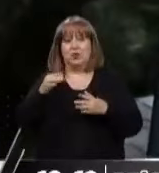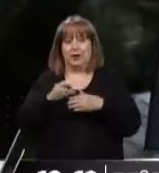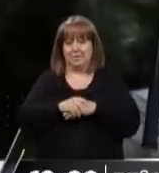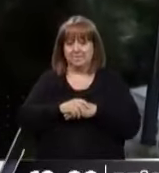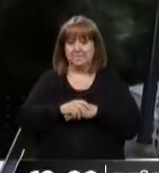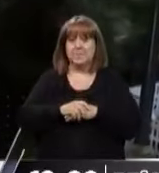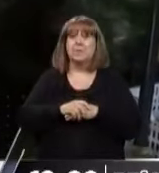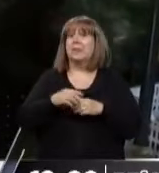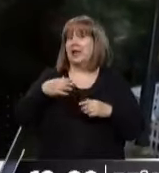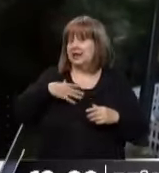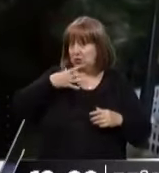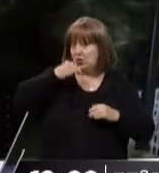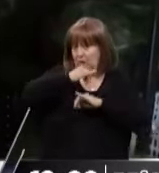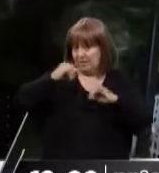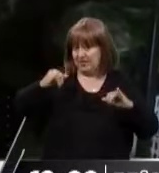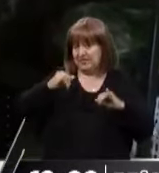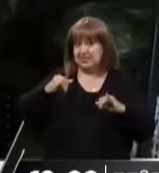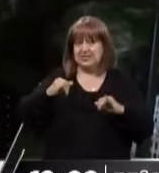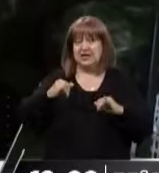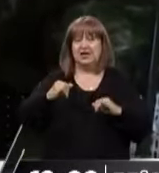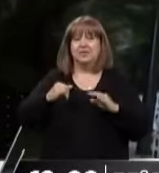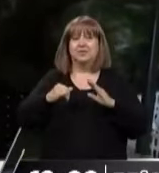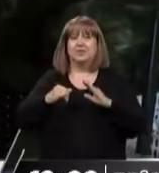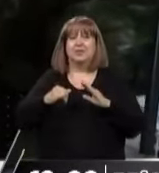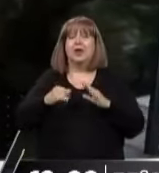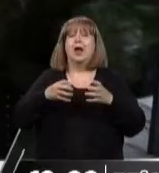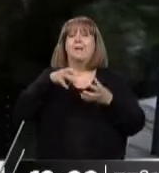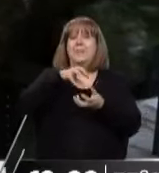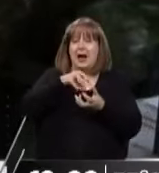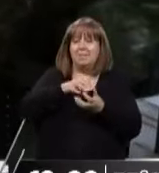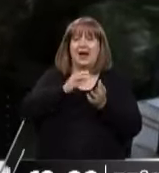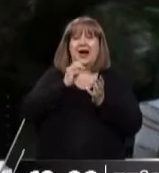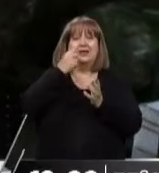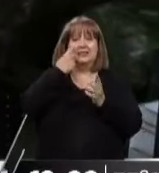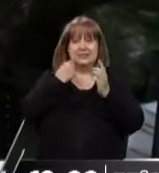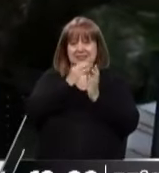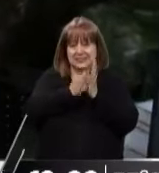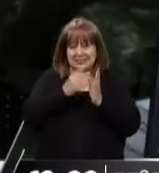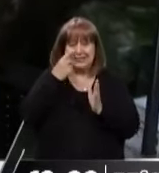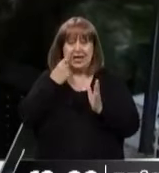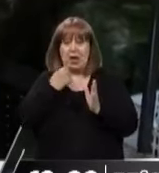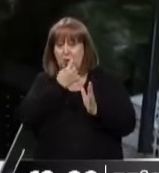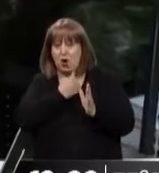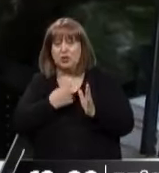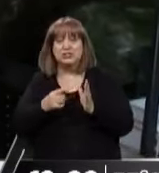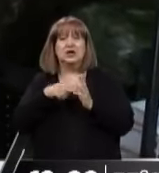verdad, la consumen más siempre la papa, la cebolla. Esa es